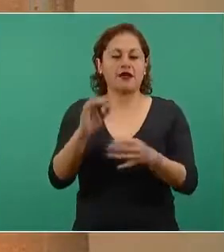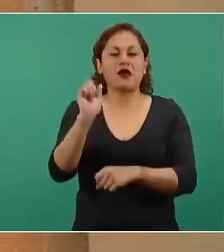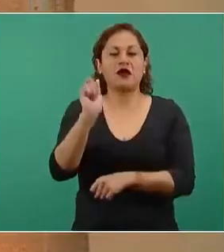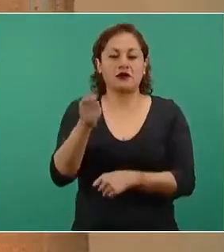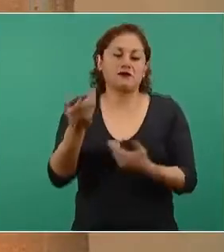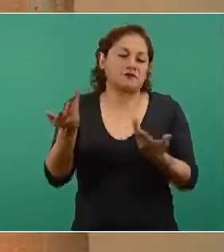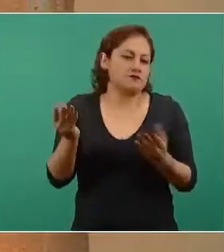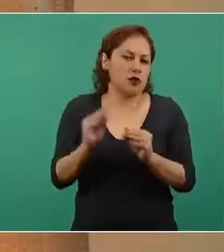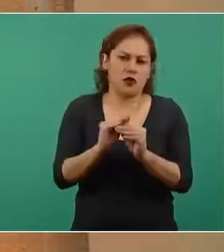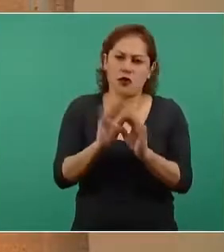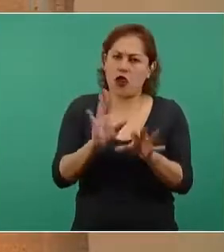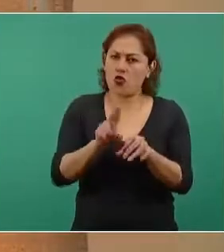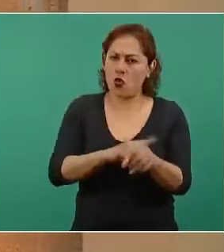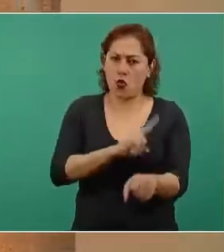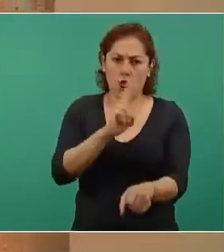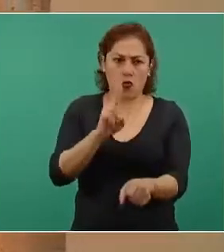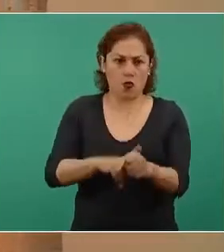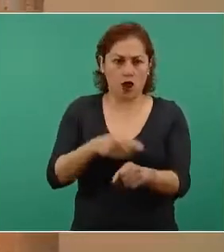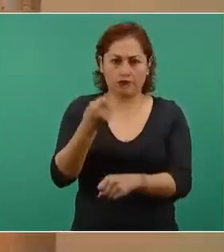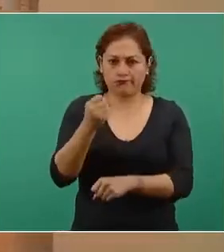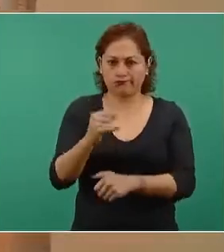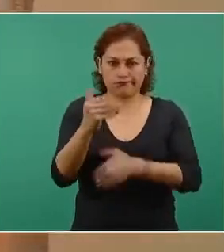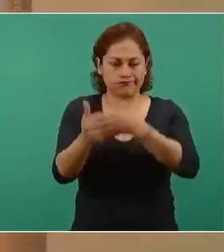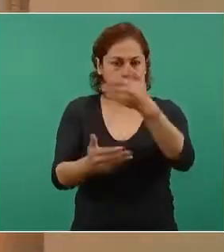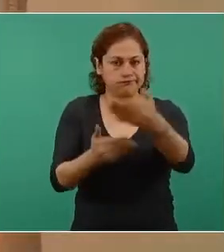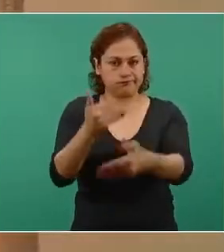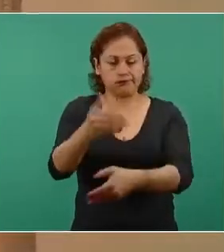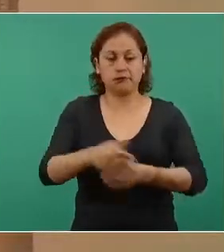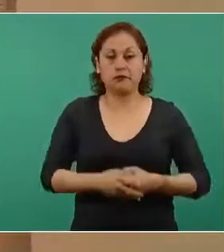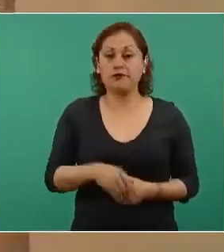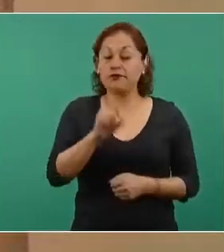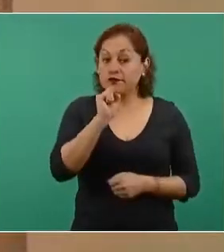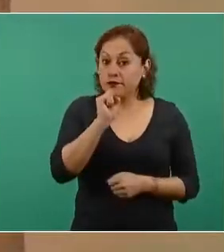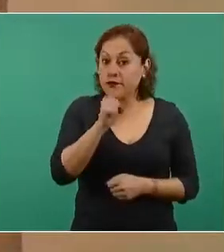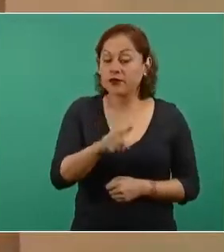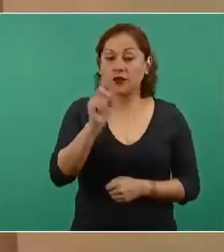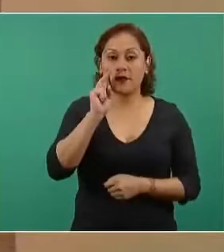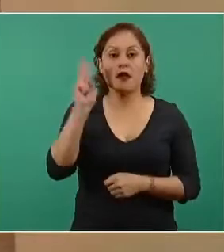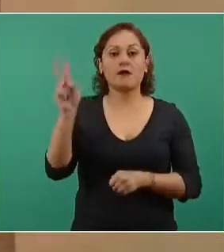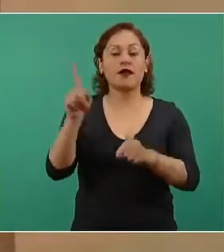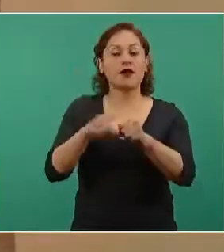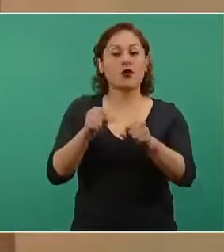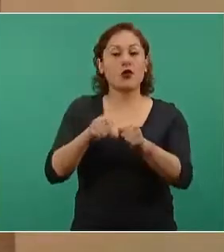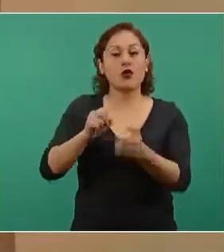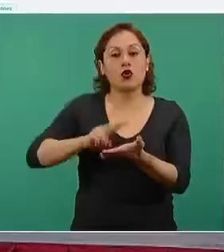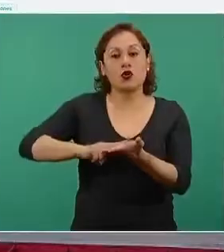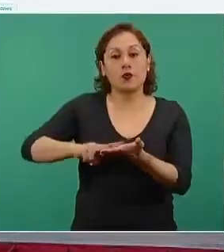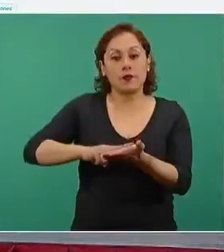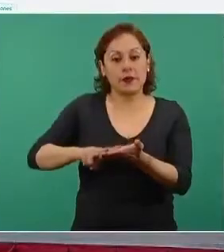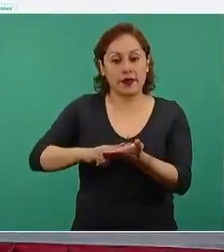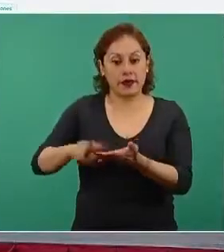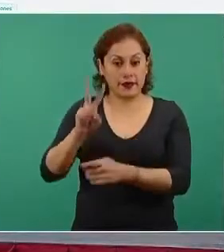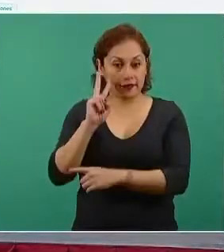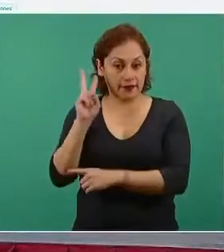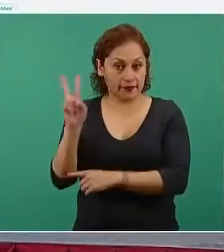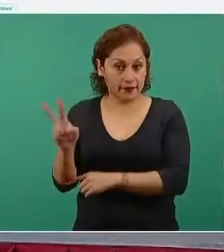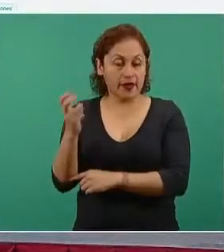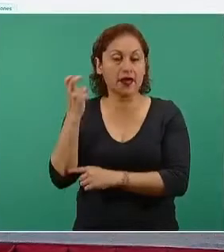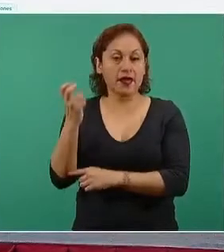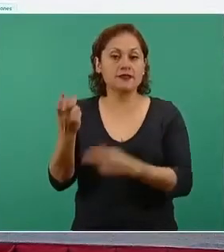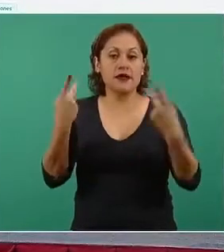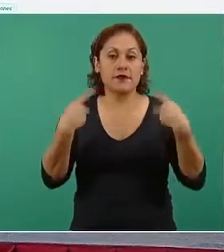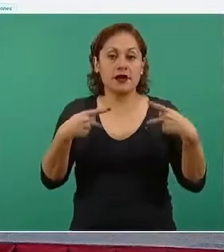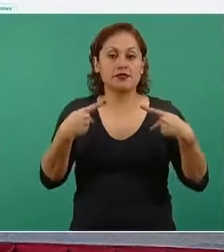esperado, ¿no? Y que a su vez también al observar la barra verde o la curva verde en relación a las